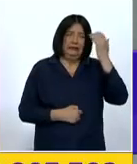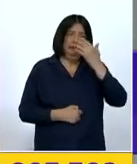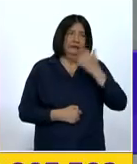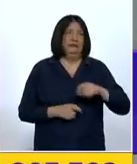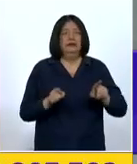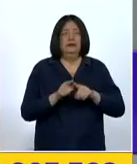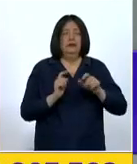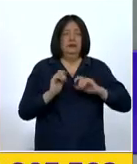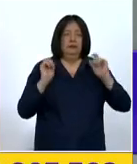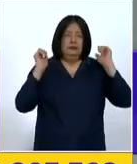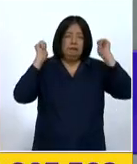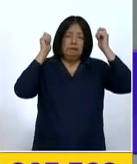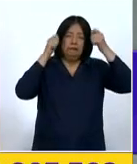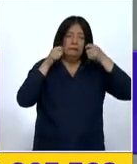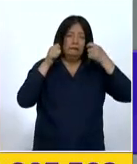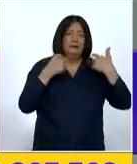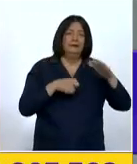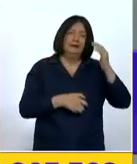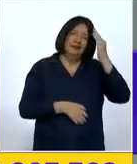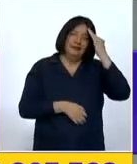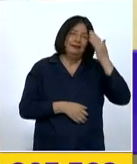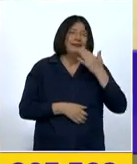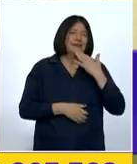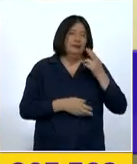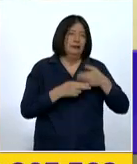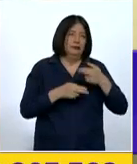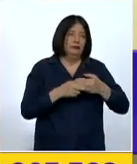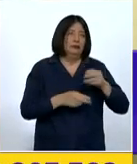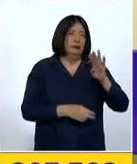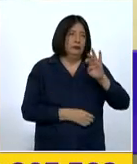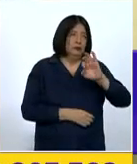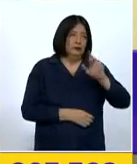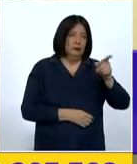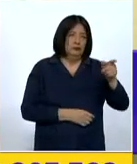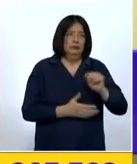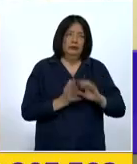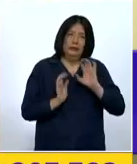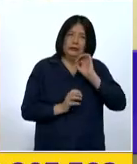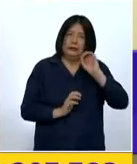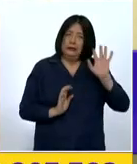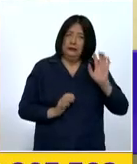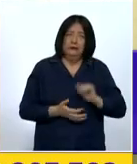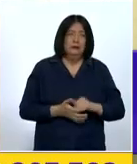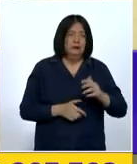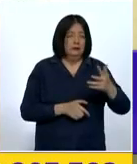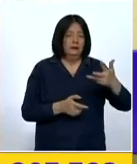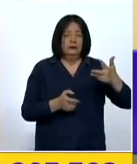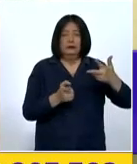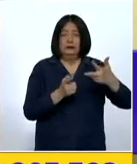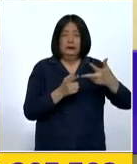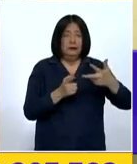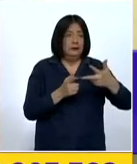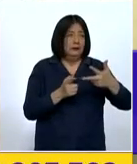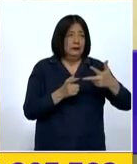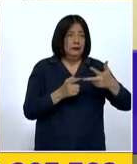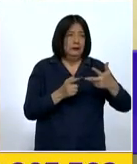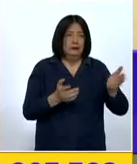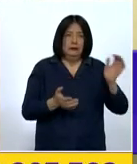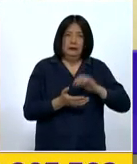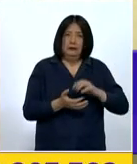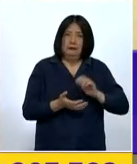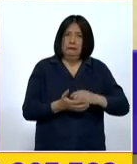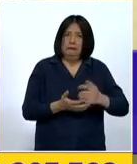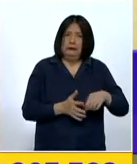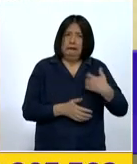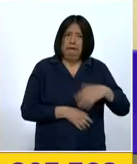incluso cubierto con una capucha, ya identificado como Bicho. Ojo que estos son sus alias, ¿no? Y el tercero, el más sanguinario,